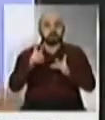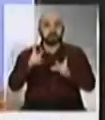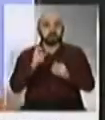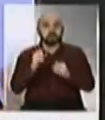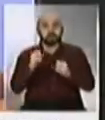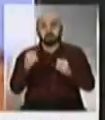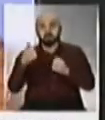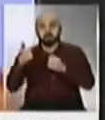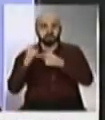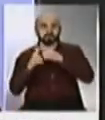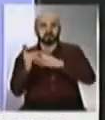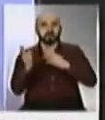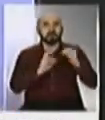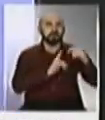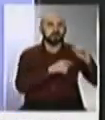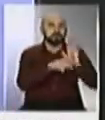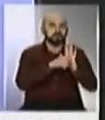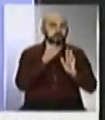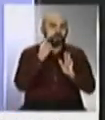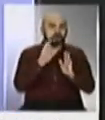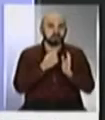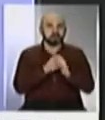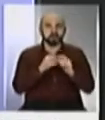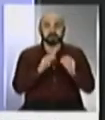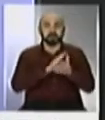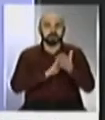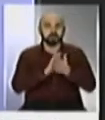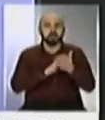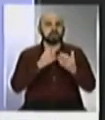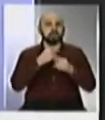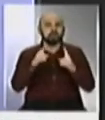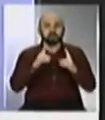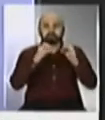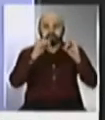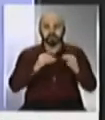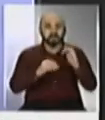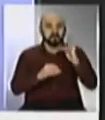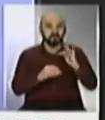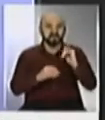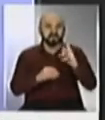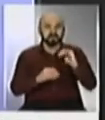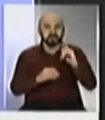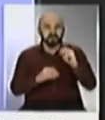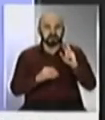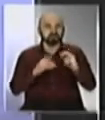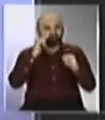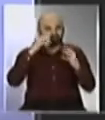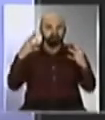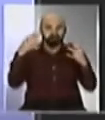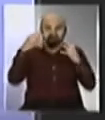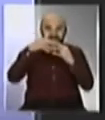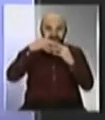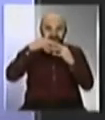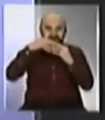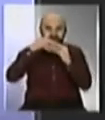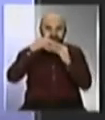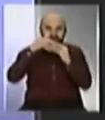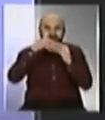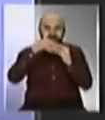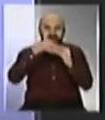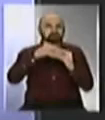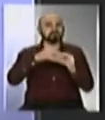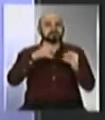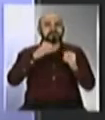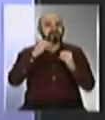el peor? Por el contrario, si el desgarro es fibrilar, que va en la fibra, eventualmente la tensión del músculo lo único